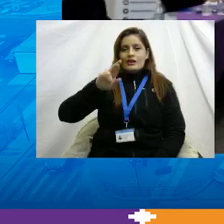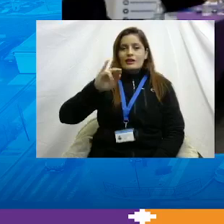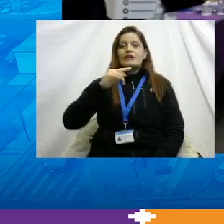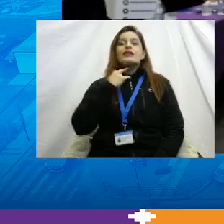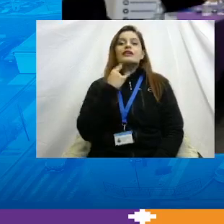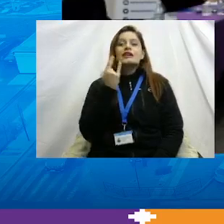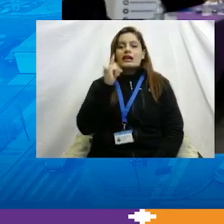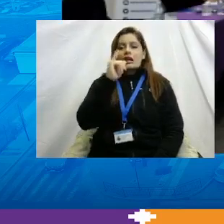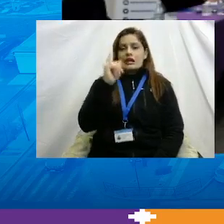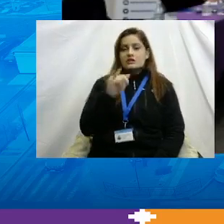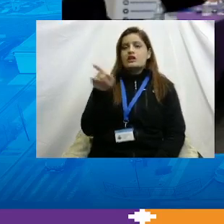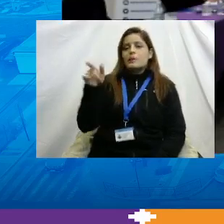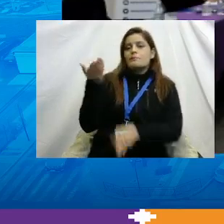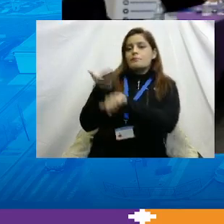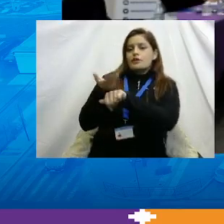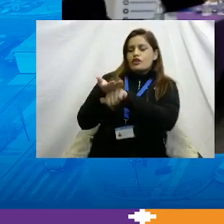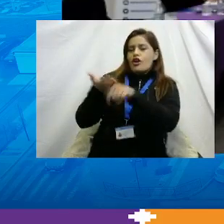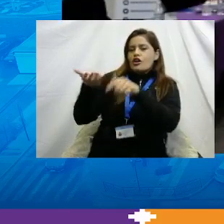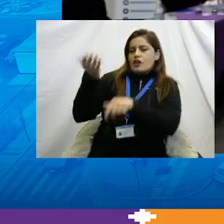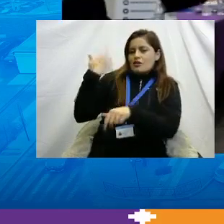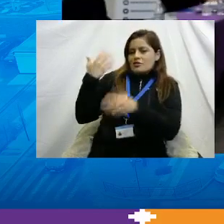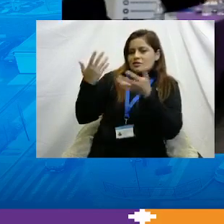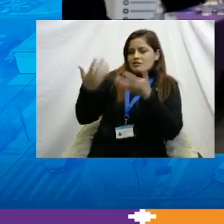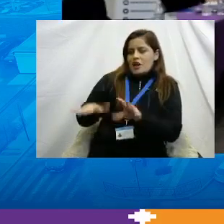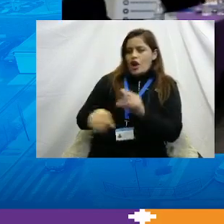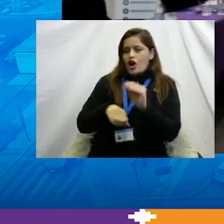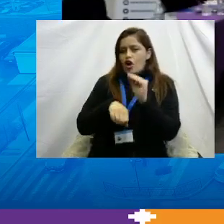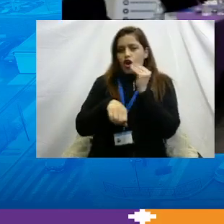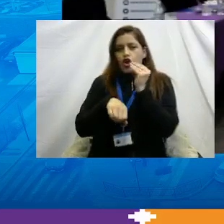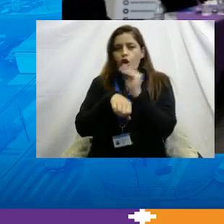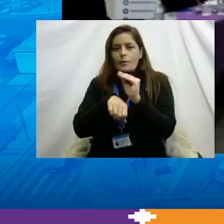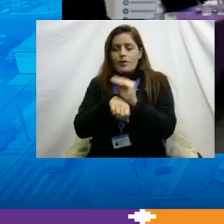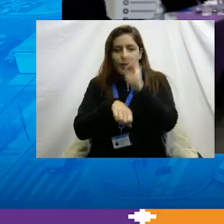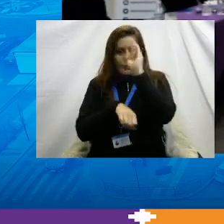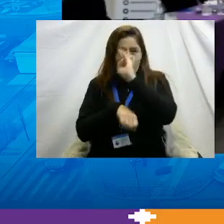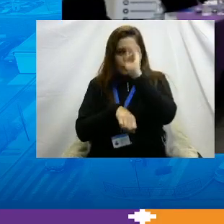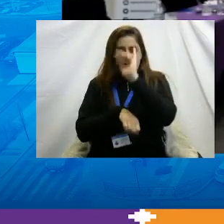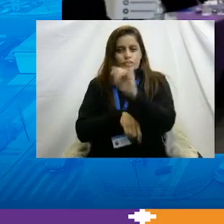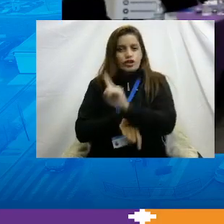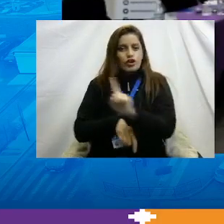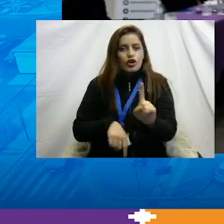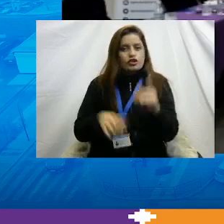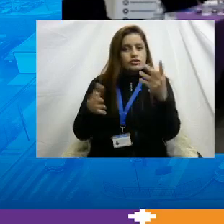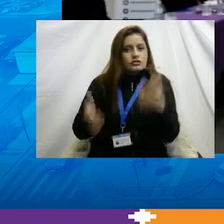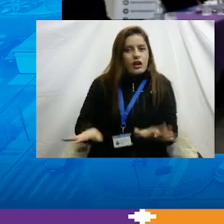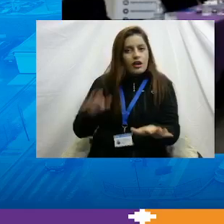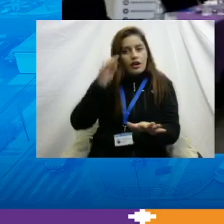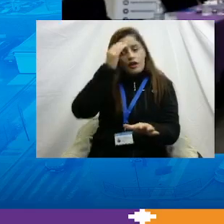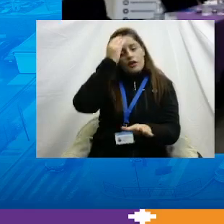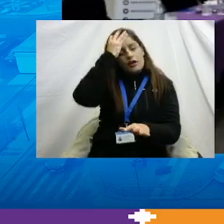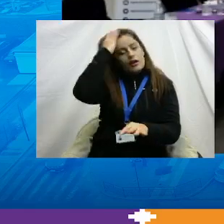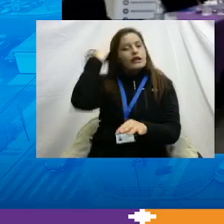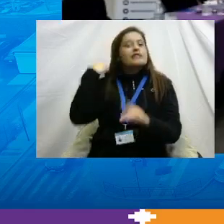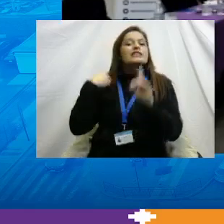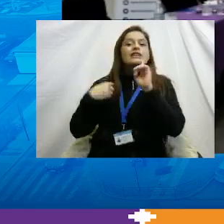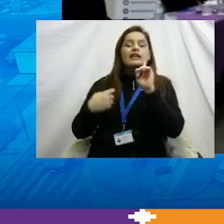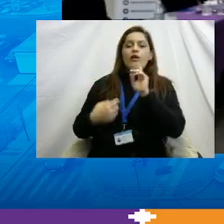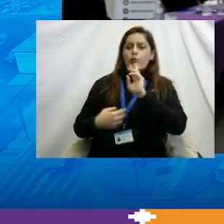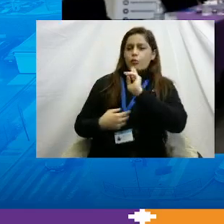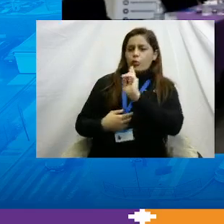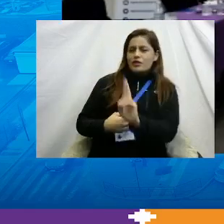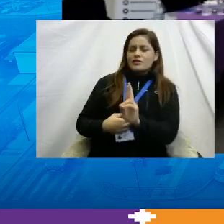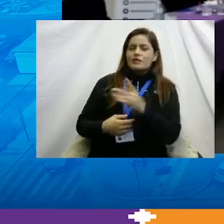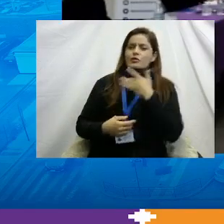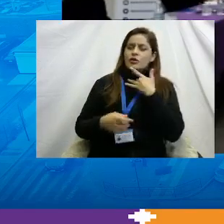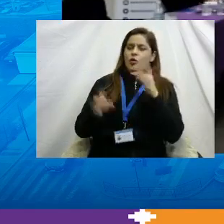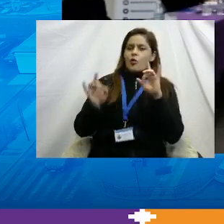lo solicitó él. No sé si es que se ha hecho esa compra, no sé si es que hay alguna respuesta con respecto a eso, ya que igual me he